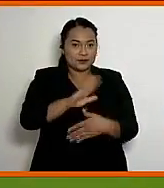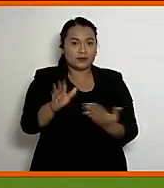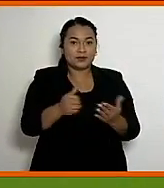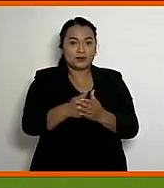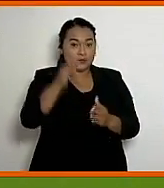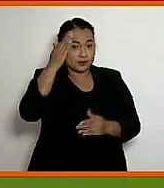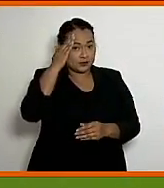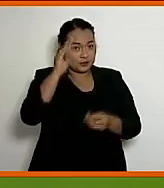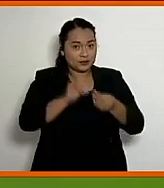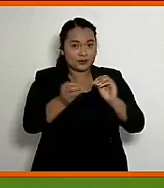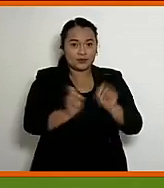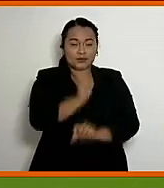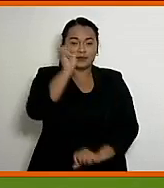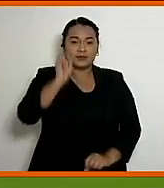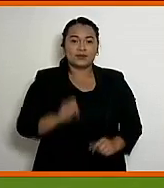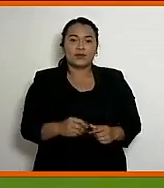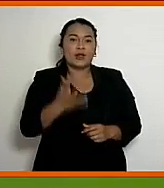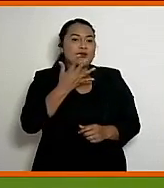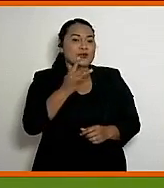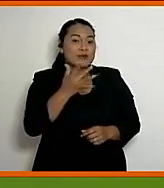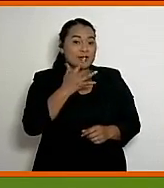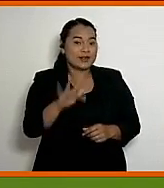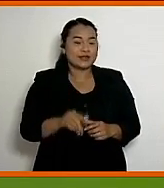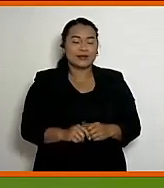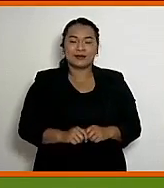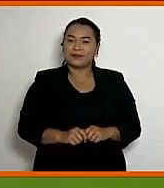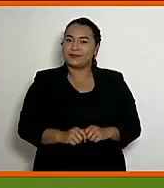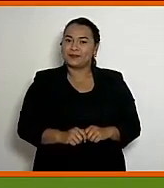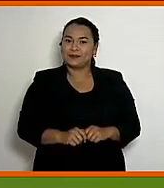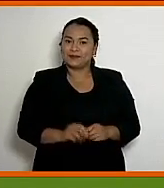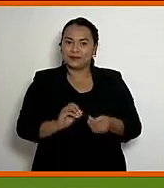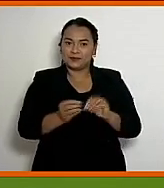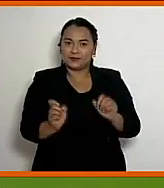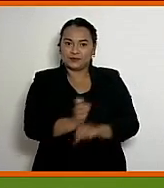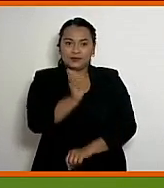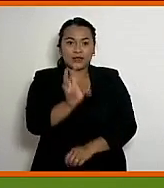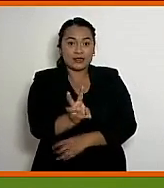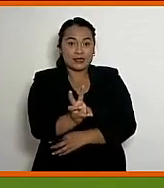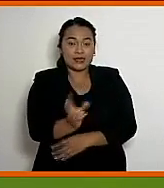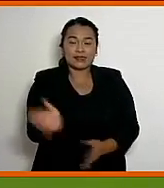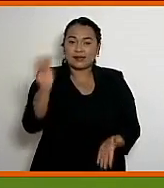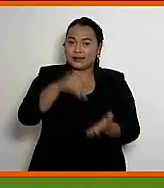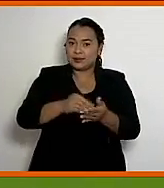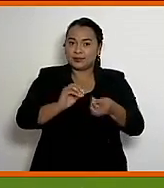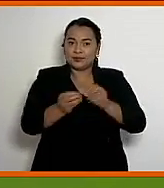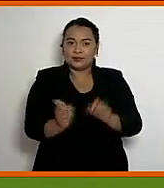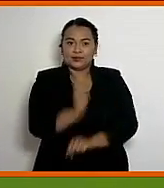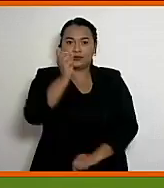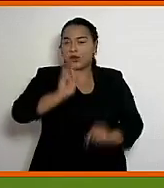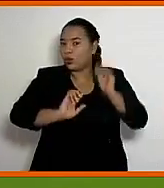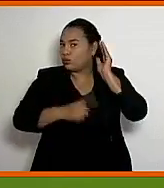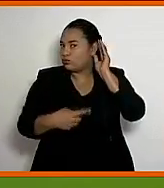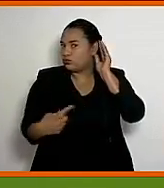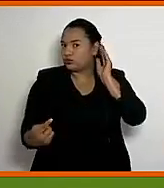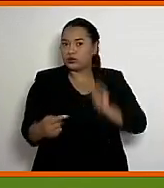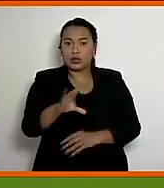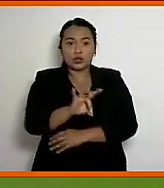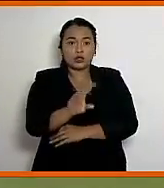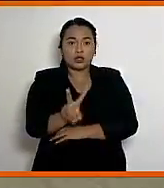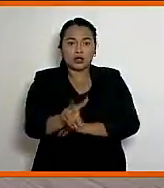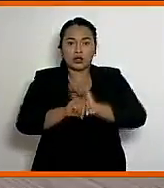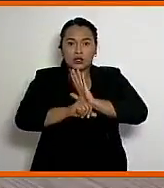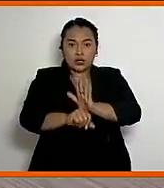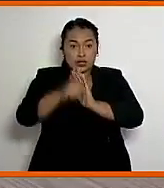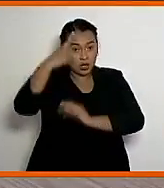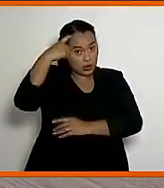mañana es suerte, porque este es el 6. Número favorecido para diario es el 82 con su símbolo